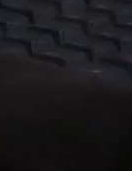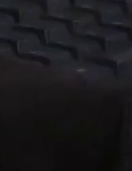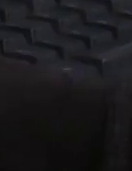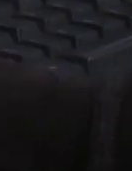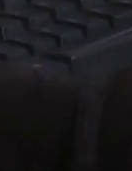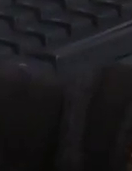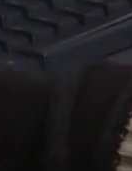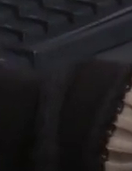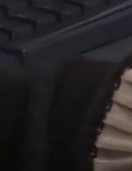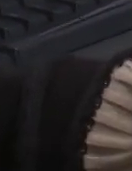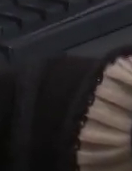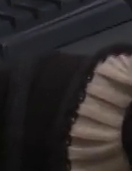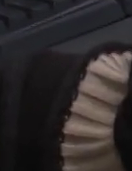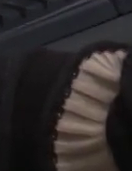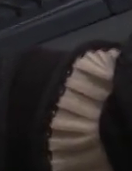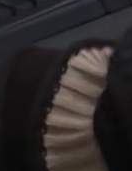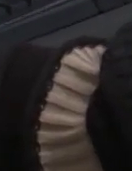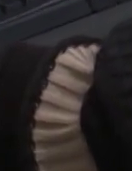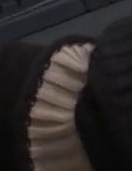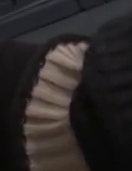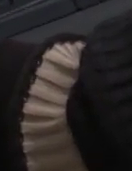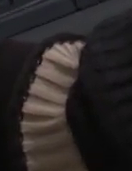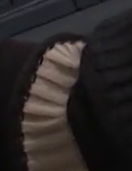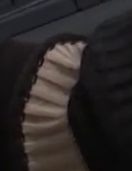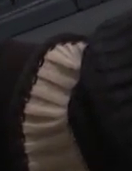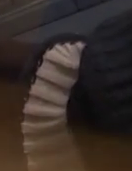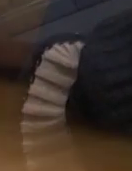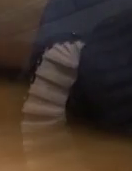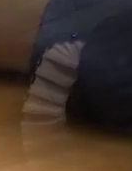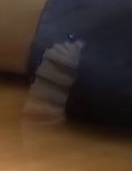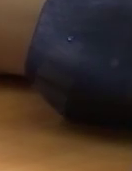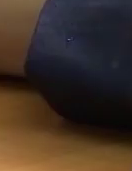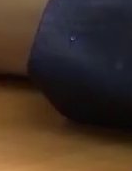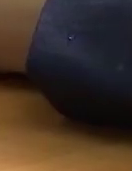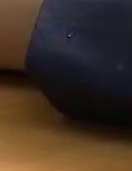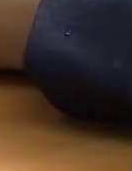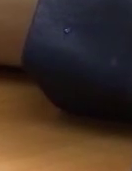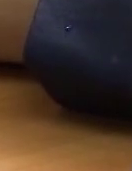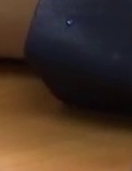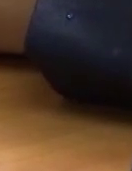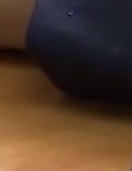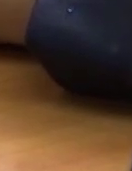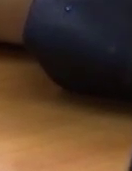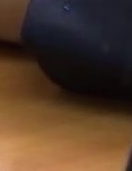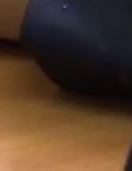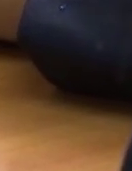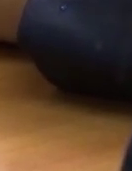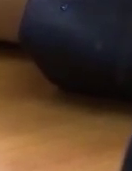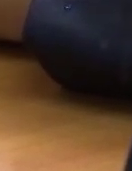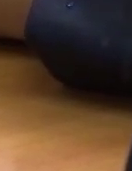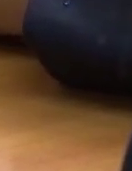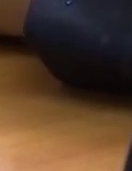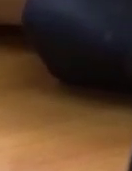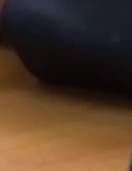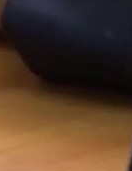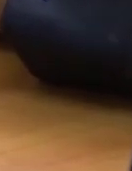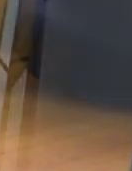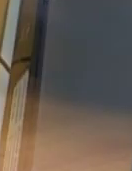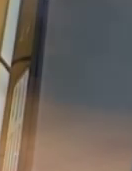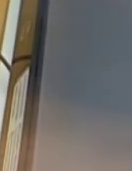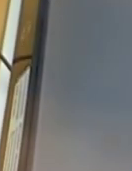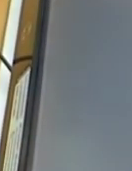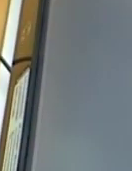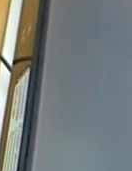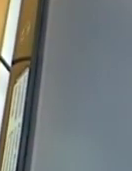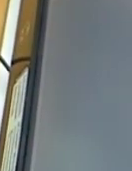realmente registrado de forma oficial de los comercios que más frecuenta. También revisar las políticas, de esta forma podrá tener claridad